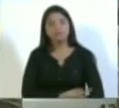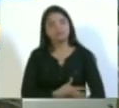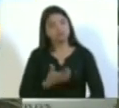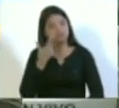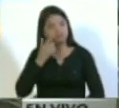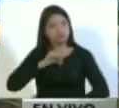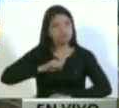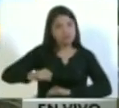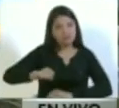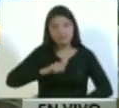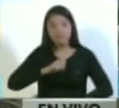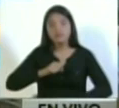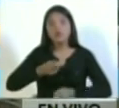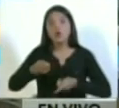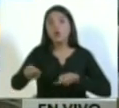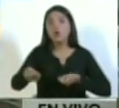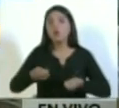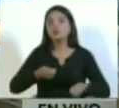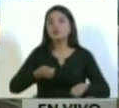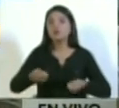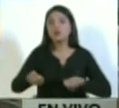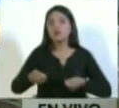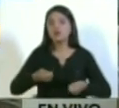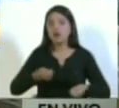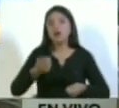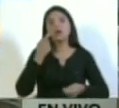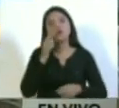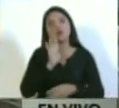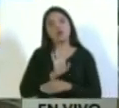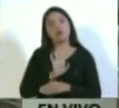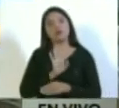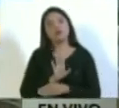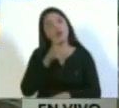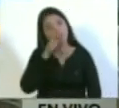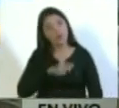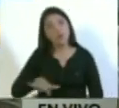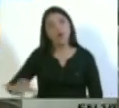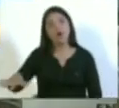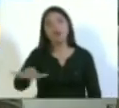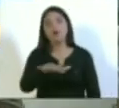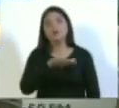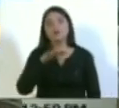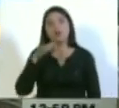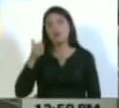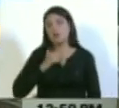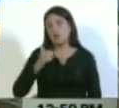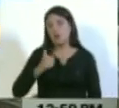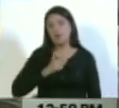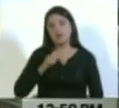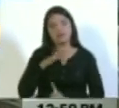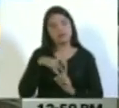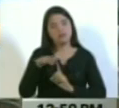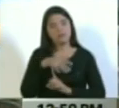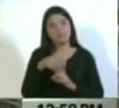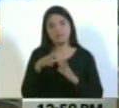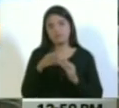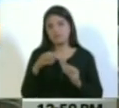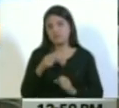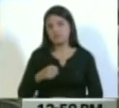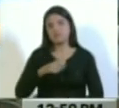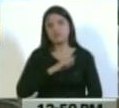dinamizar, controlar, proteger al pueblo soberano de cualquier acto